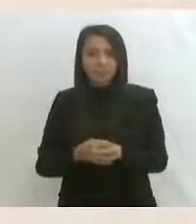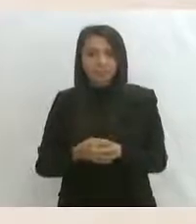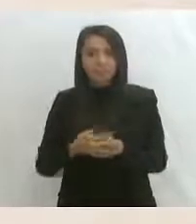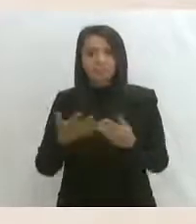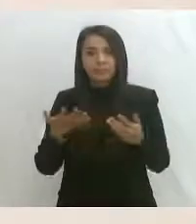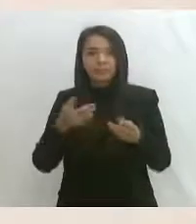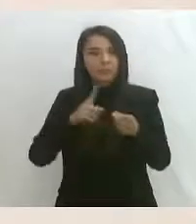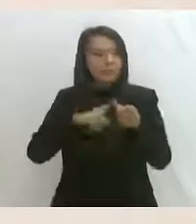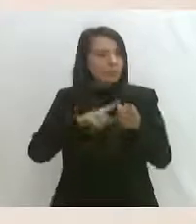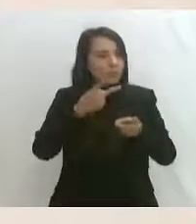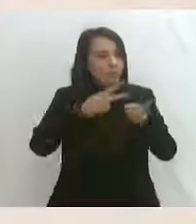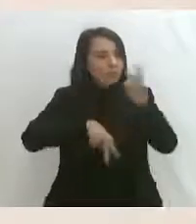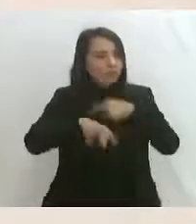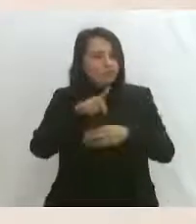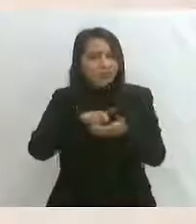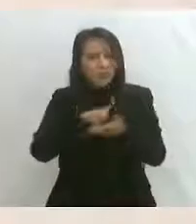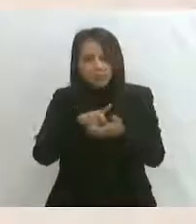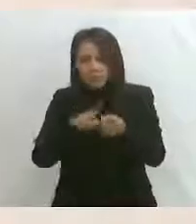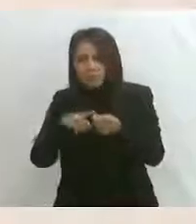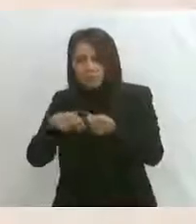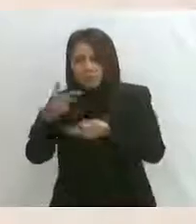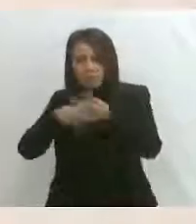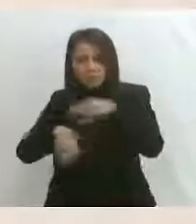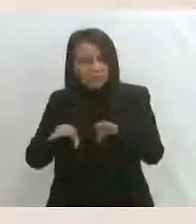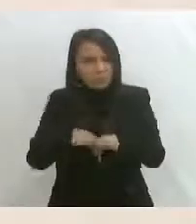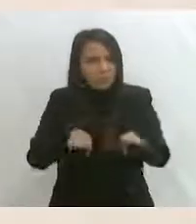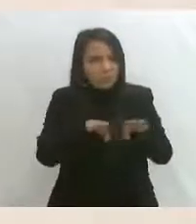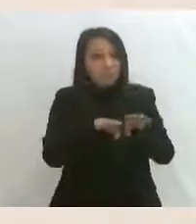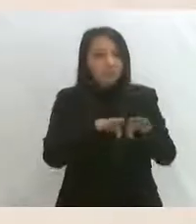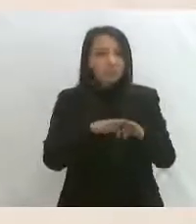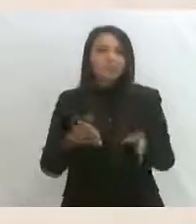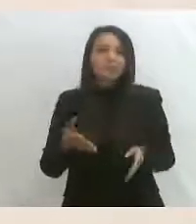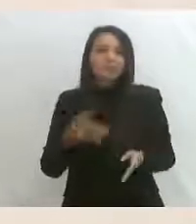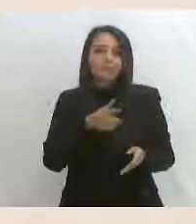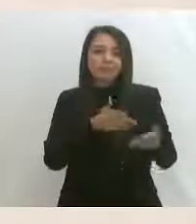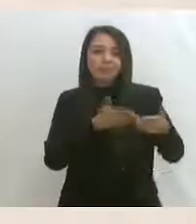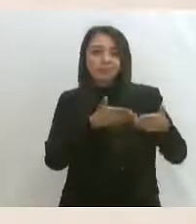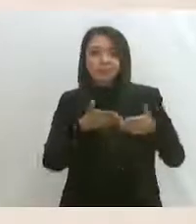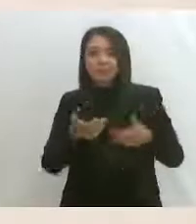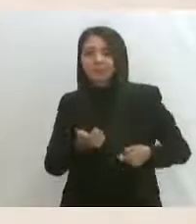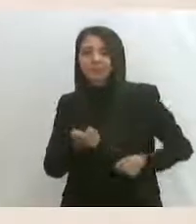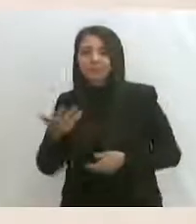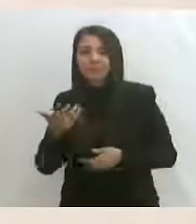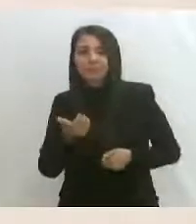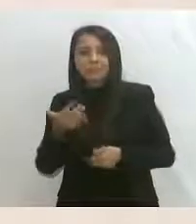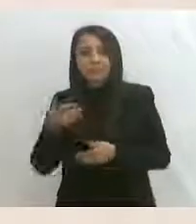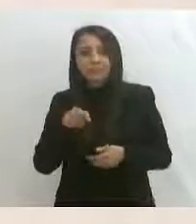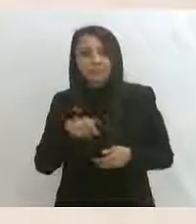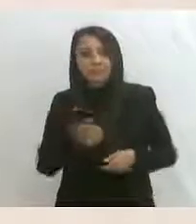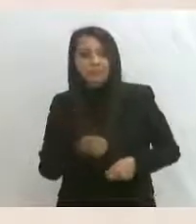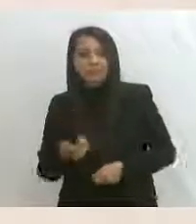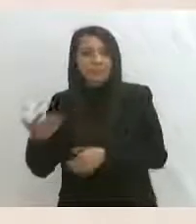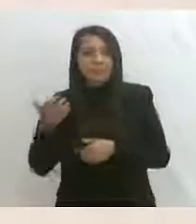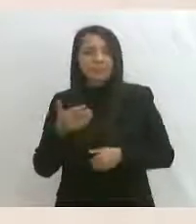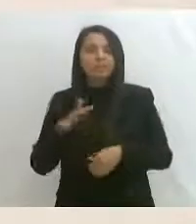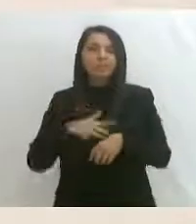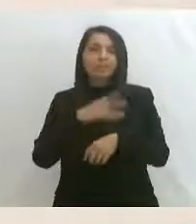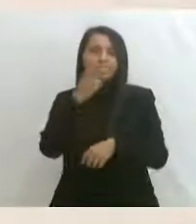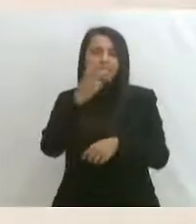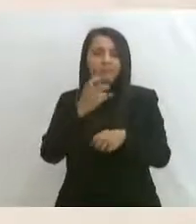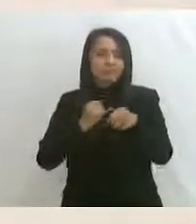entra toda esa droga? Por los puertos. Por eso estamos poniendo